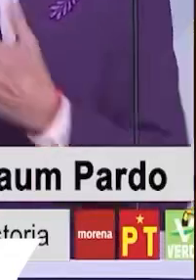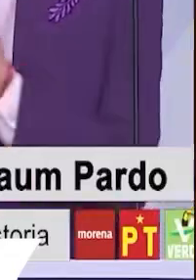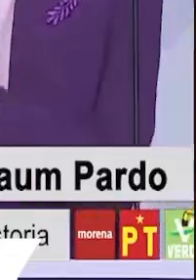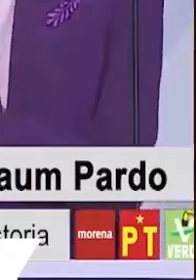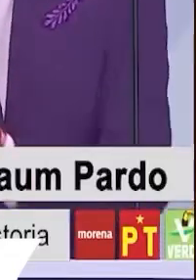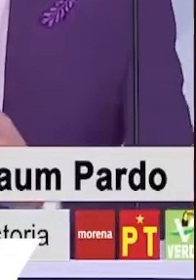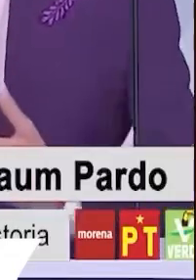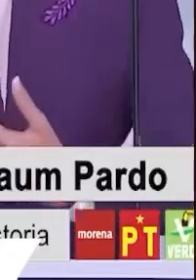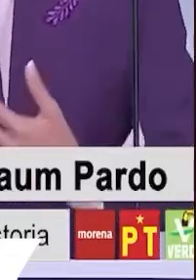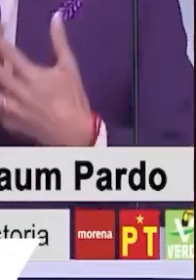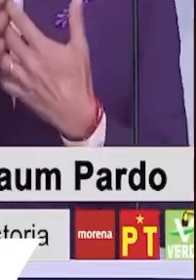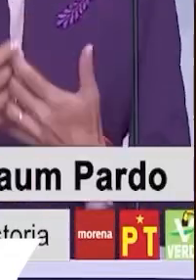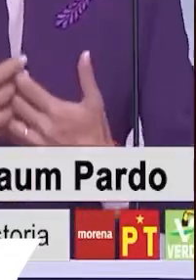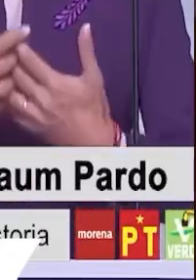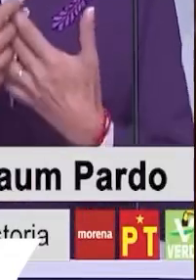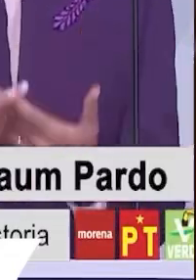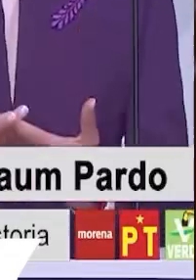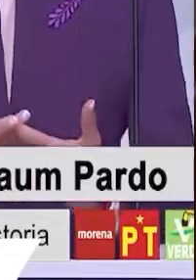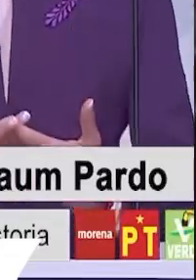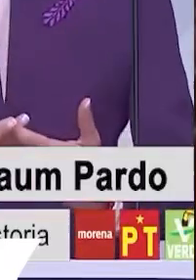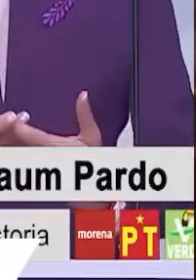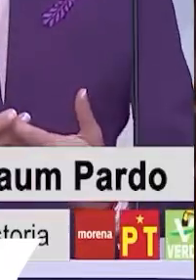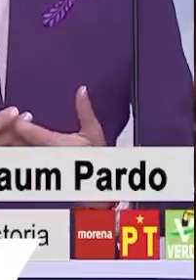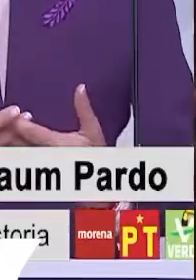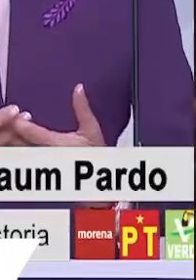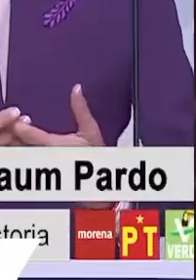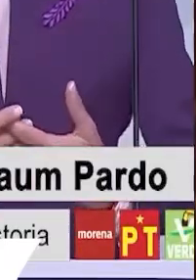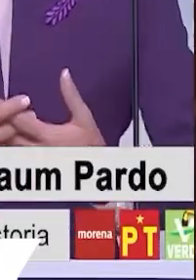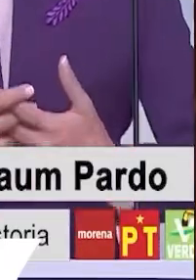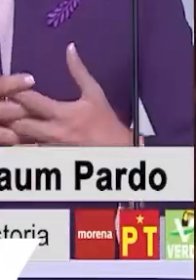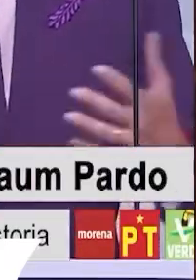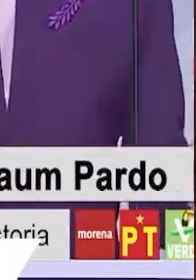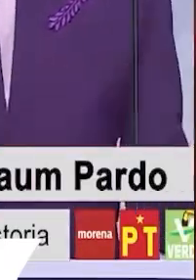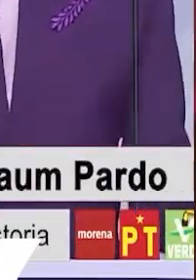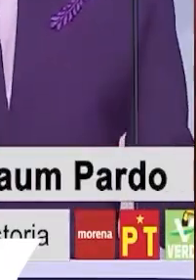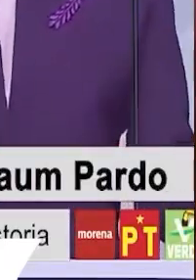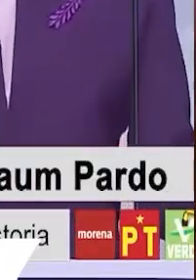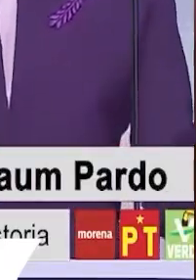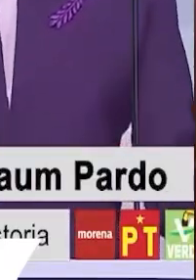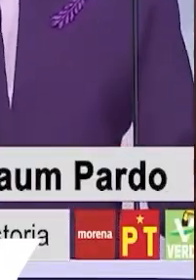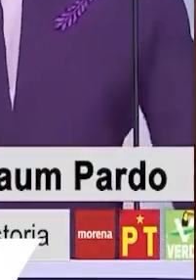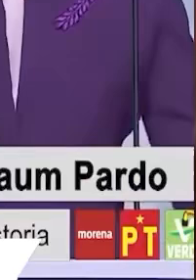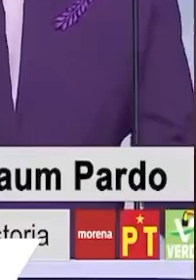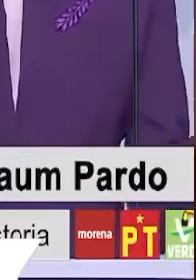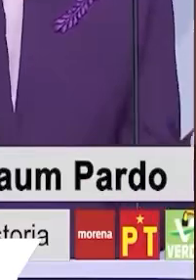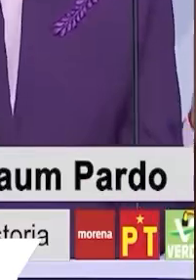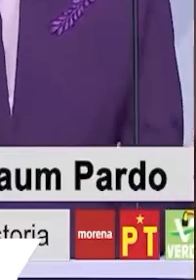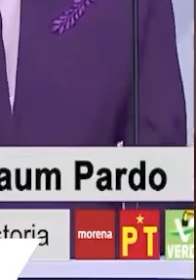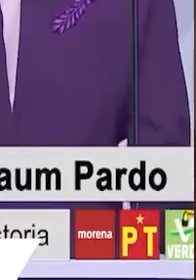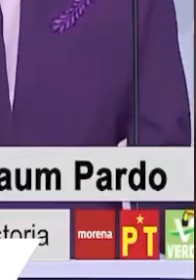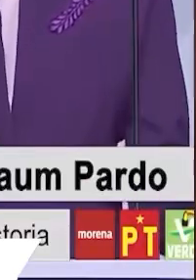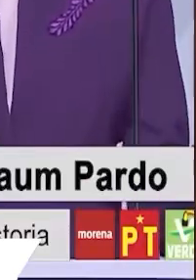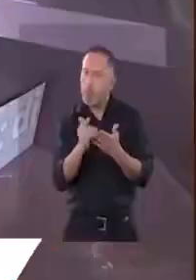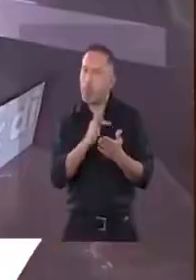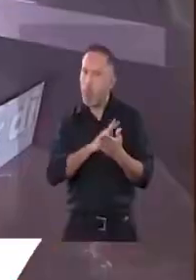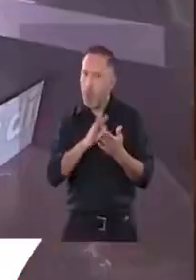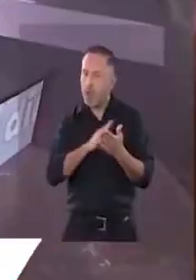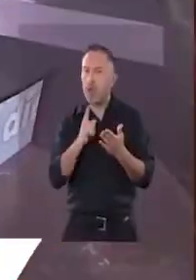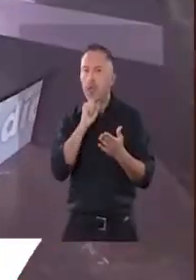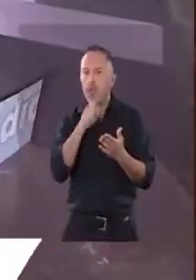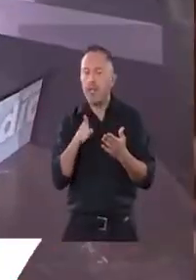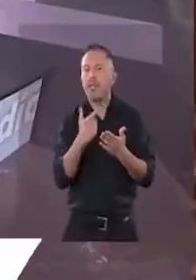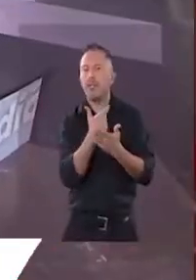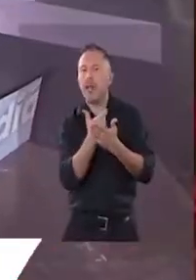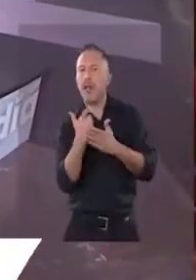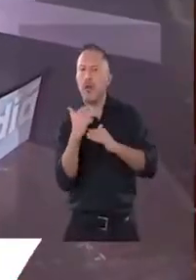este 19 de mayo para manifestarse en el Zócalo, y lo hizo en un momento en el que